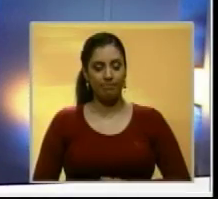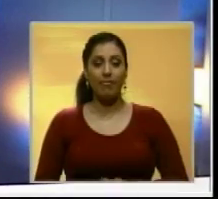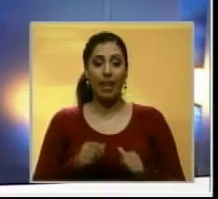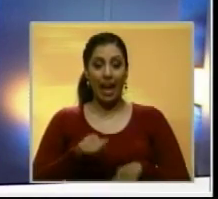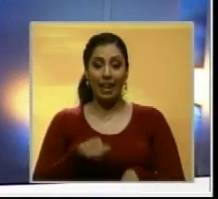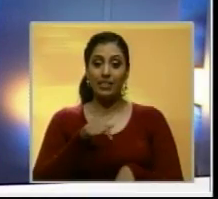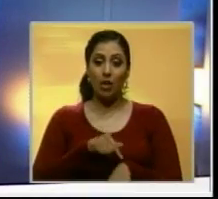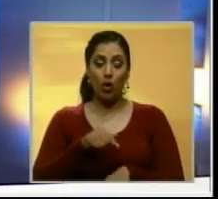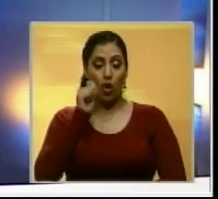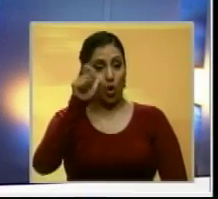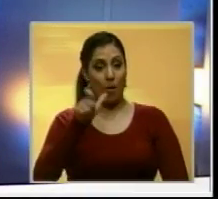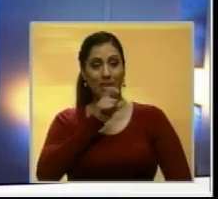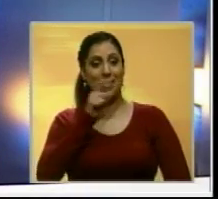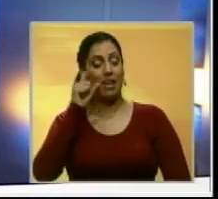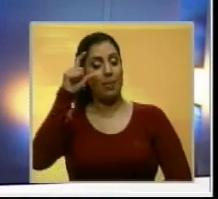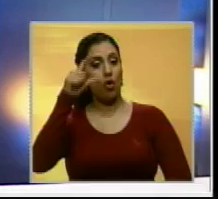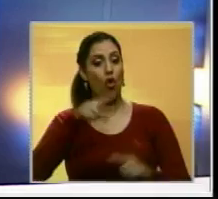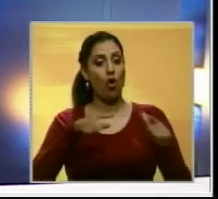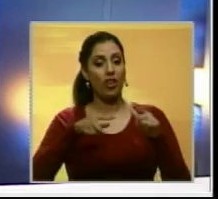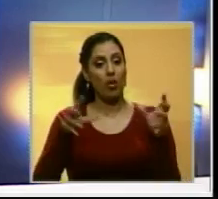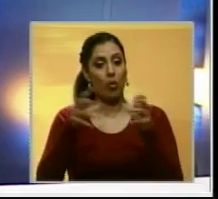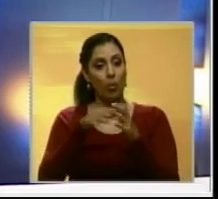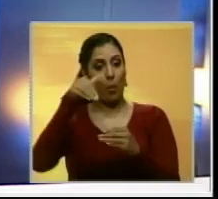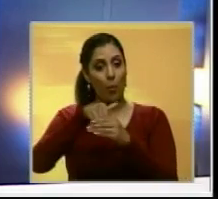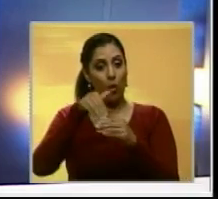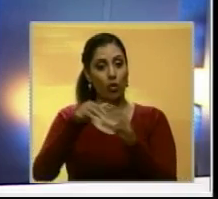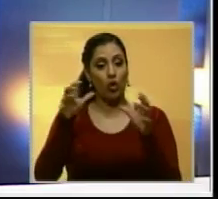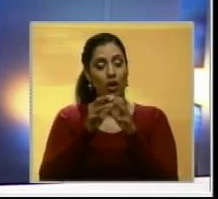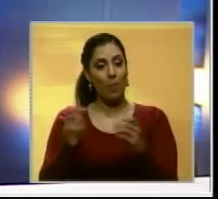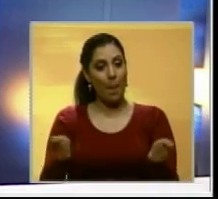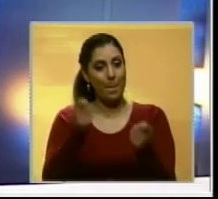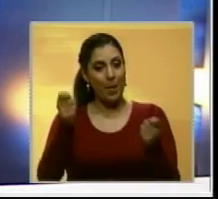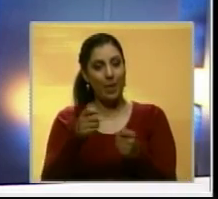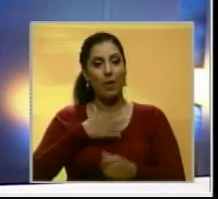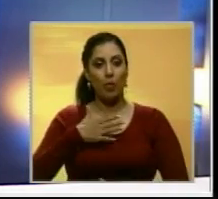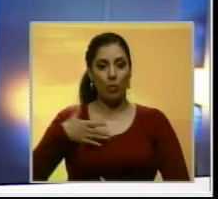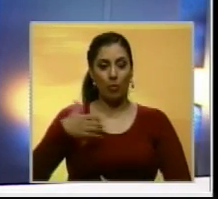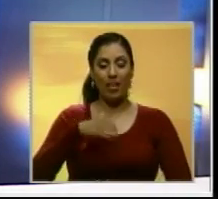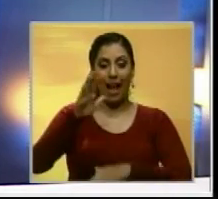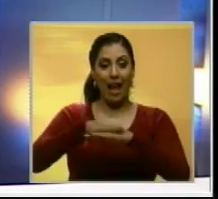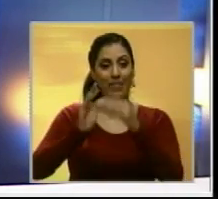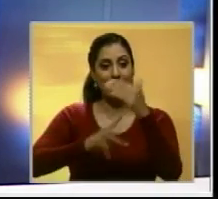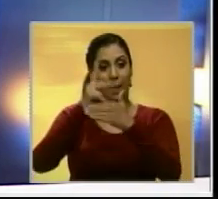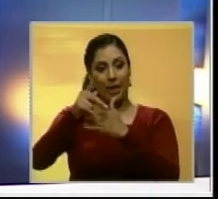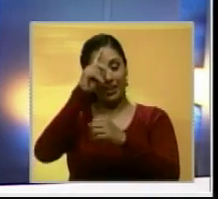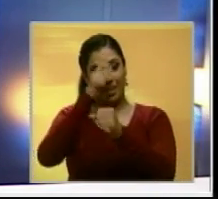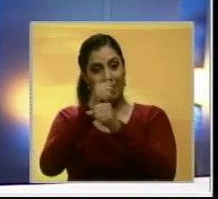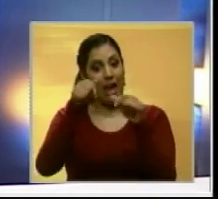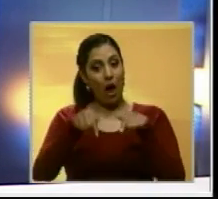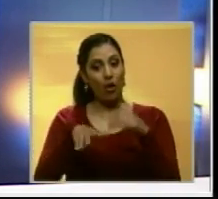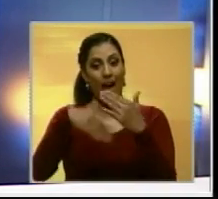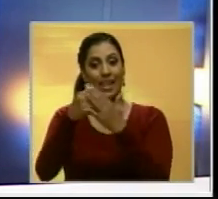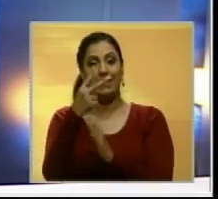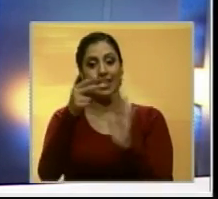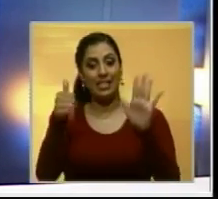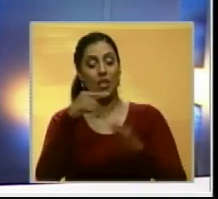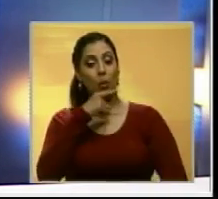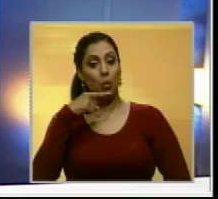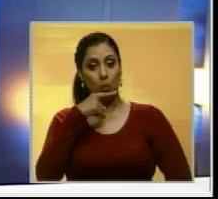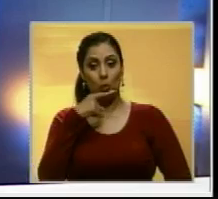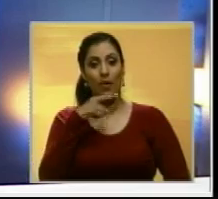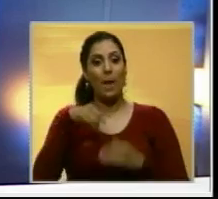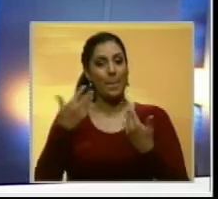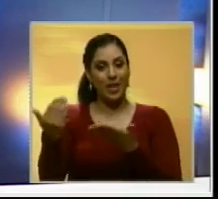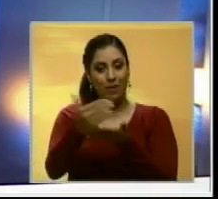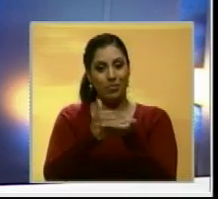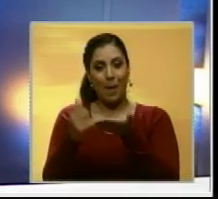A esta hora, Carlos Ocariz, coordinador del equipo electoral del Comando de Campaña Unitario, anuncia el plan operativo desde ahora hasta el 26 de octubre